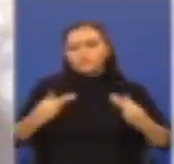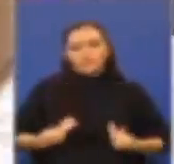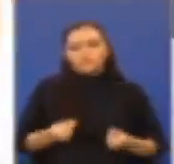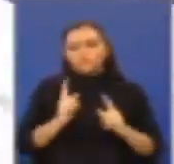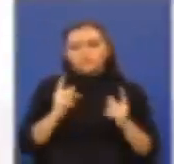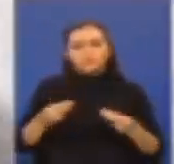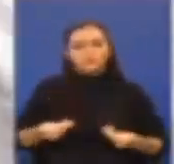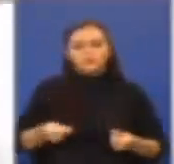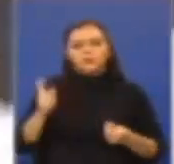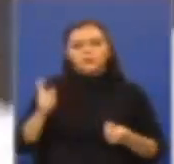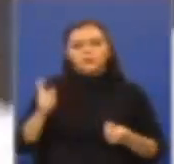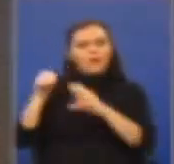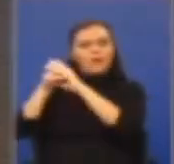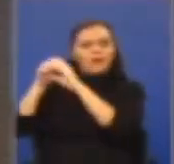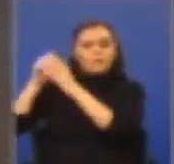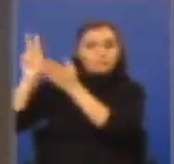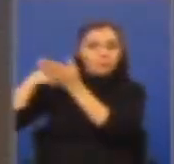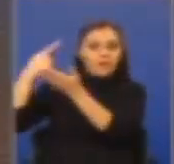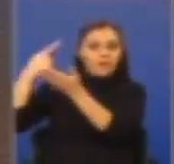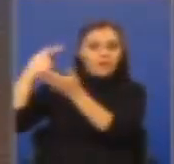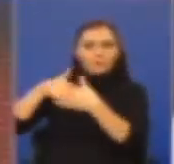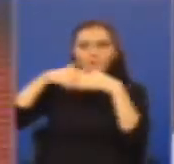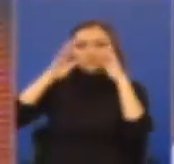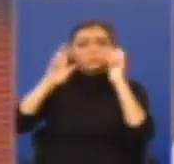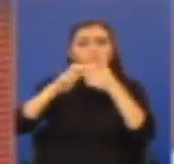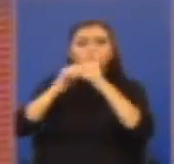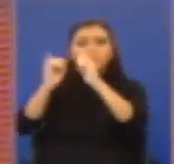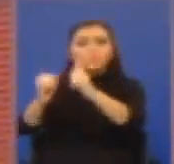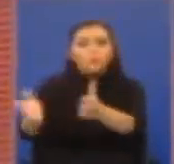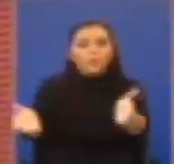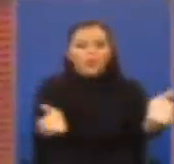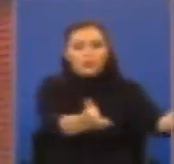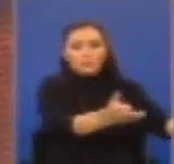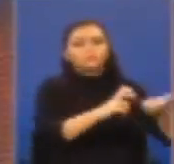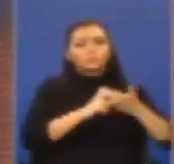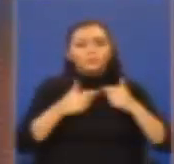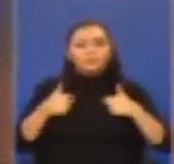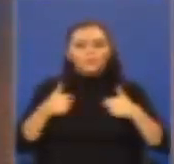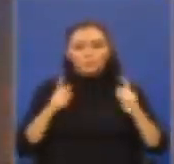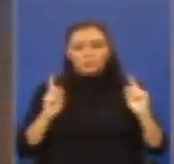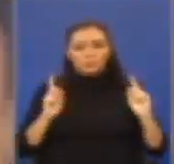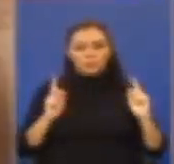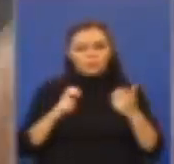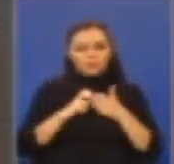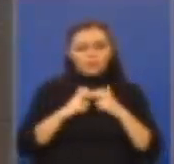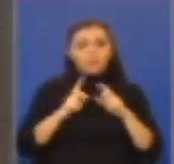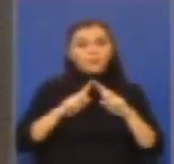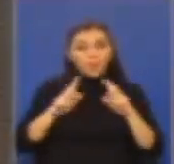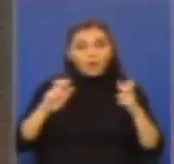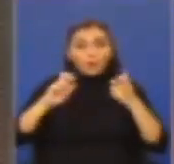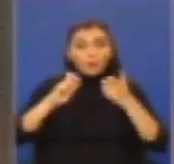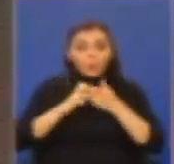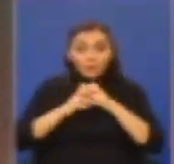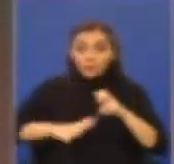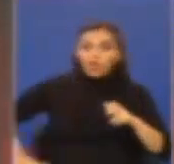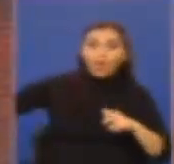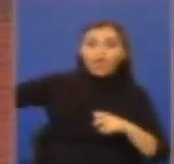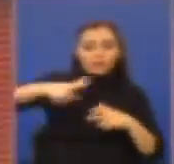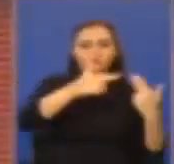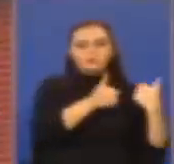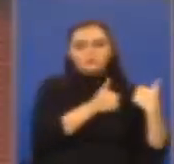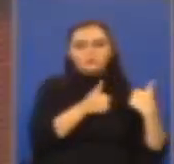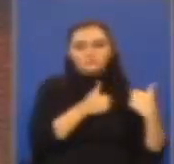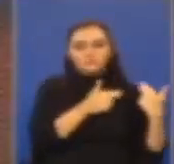como me voy a gastar, ustedes me ahorrando y me paguen en diciembre. Eso es problema individual, no es problema colectivo, ¿sí me explico? Pero sí hay problemas colectivos. Y